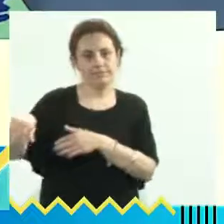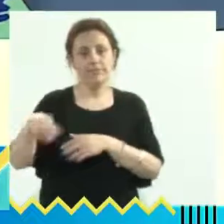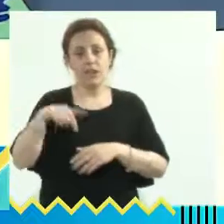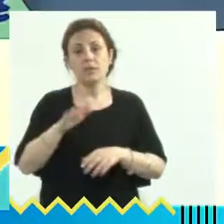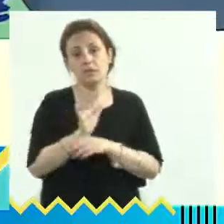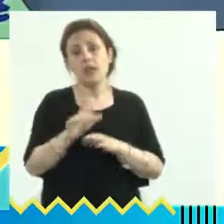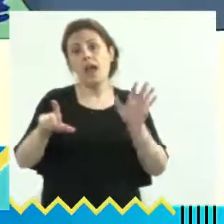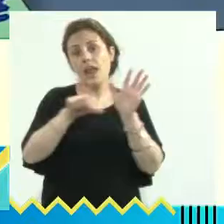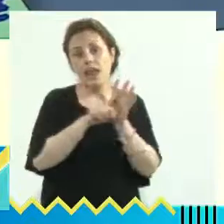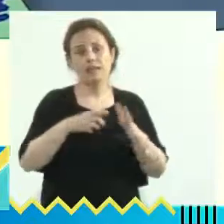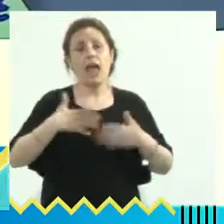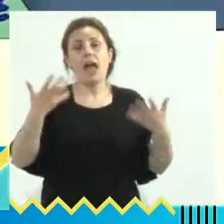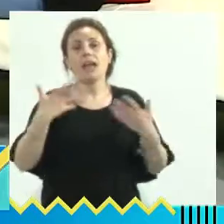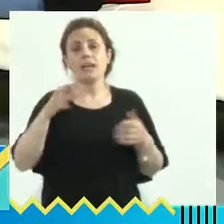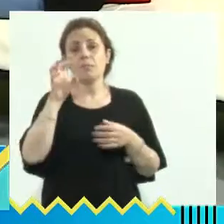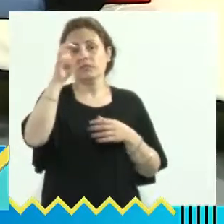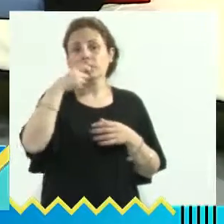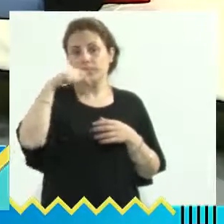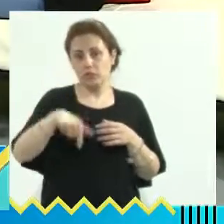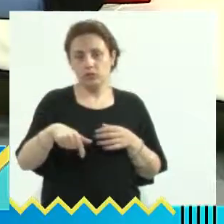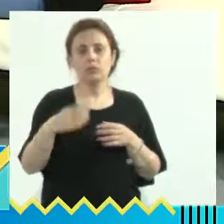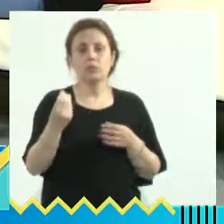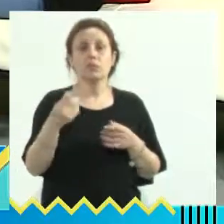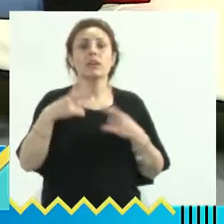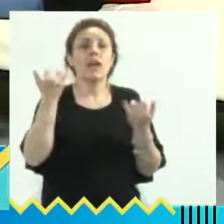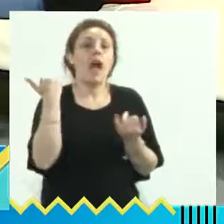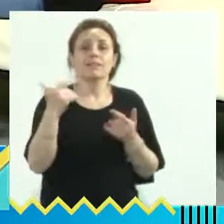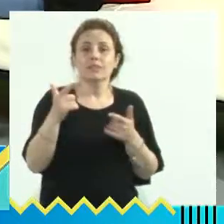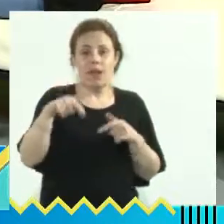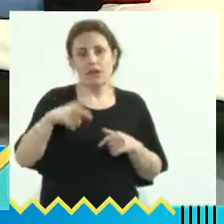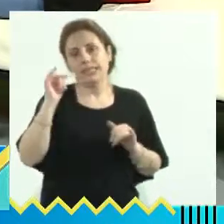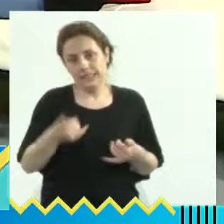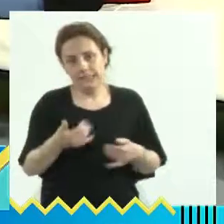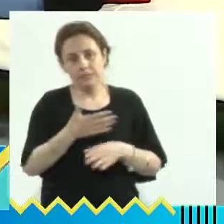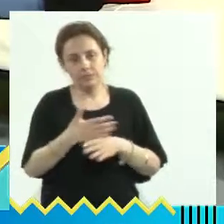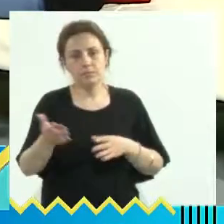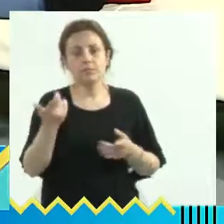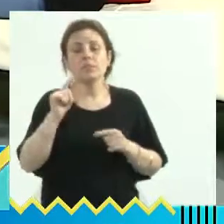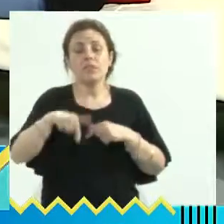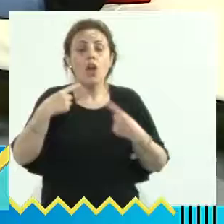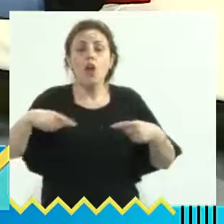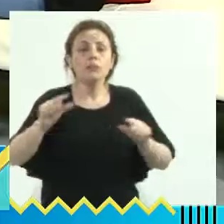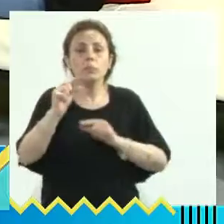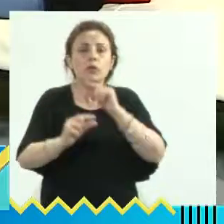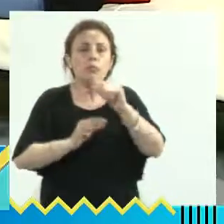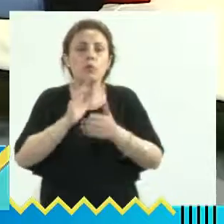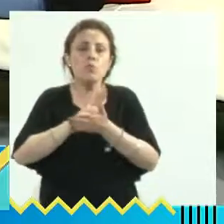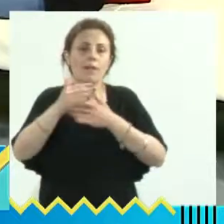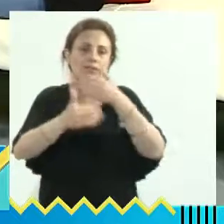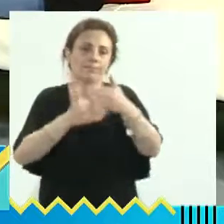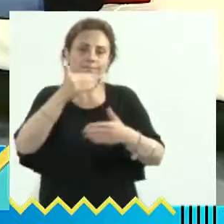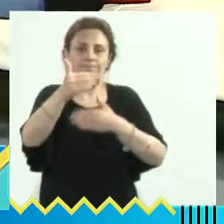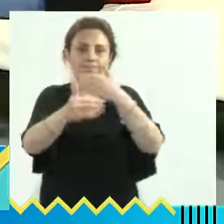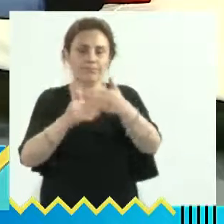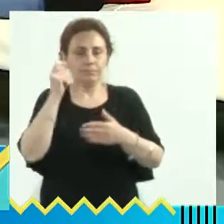ley, una alegría para la provincia, porque la nación ya lo tiene. Entonces son estas cosas que vamos avanzando y que me parecen muy positivas. Bien,